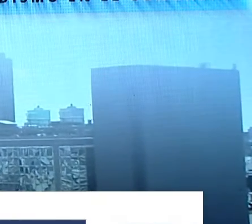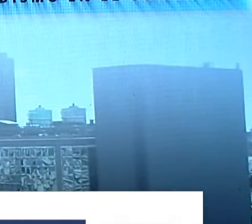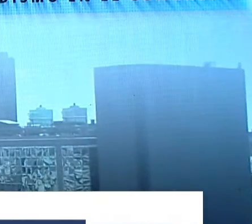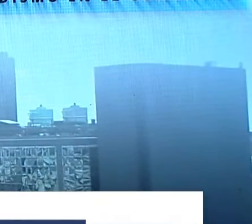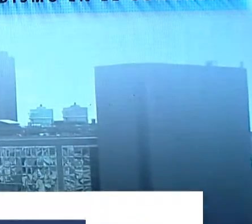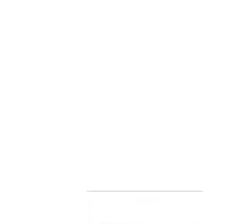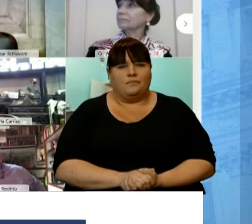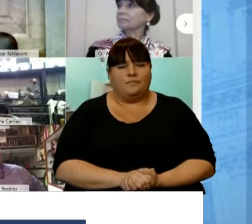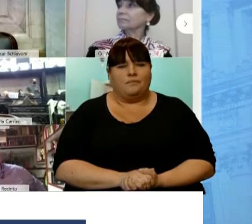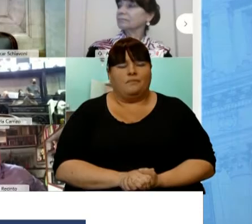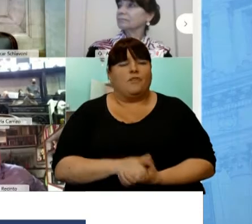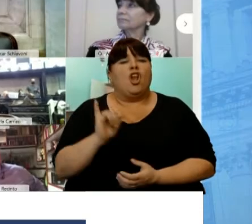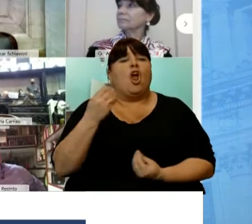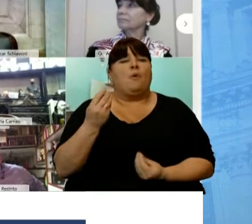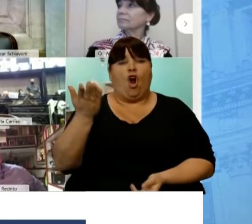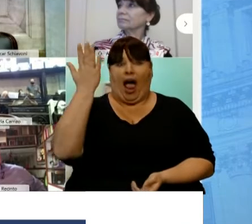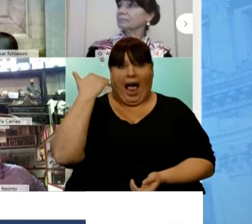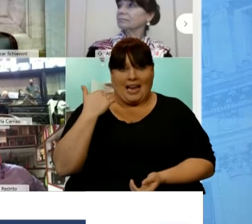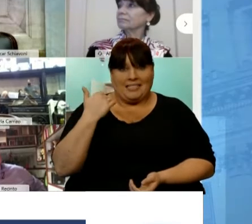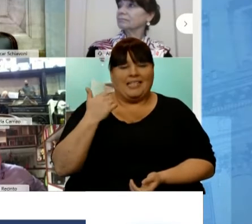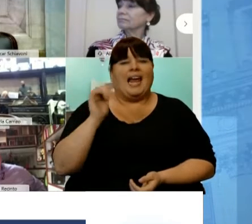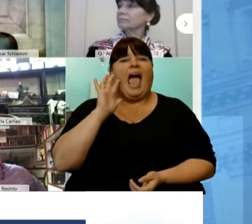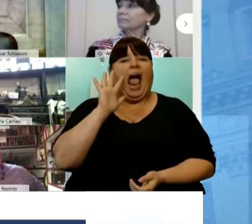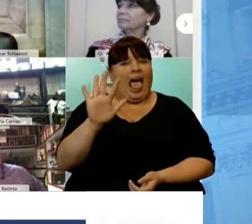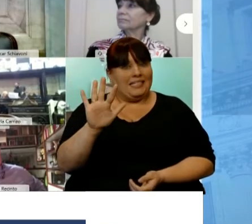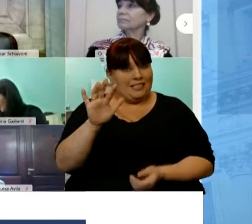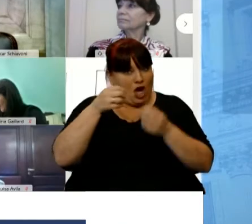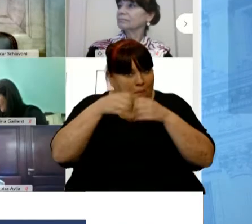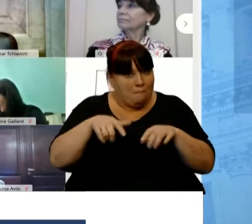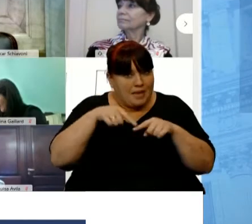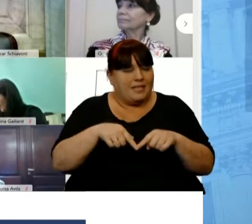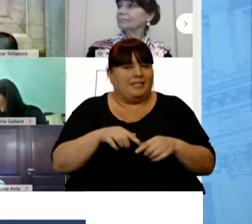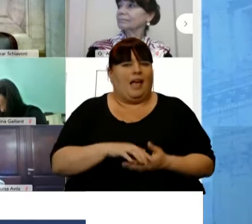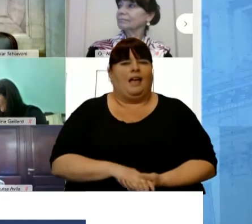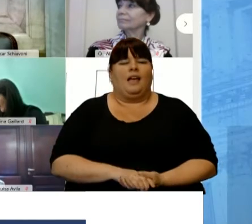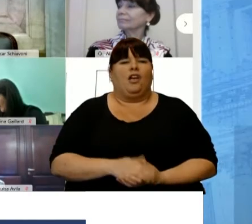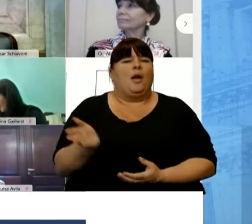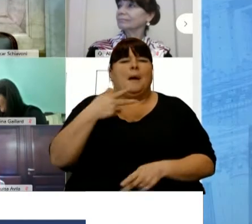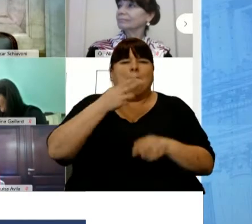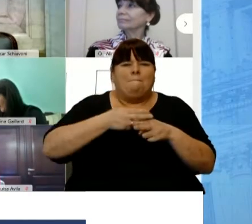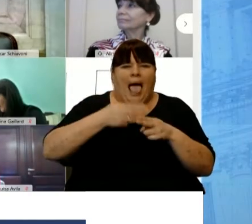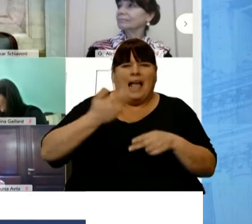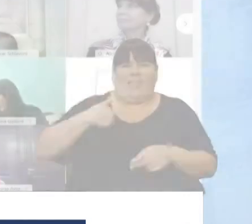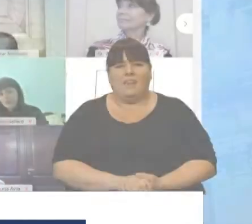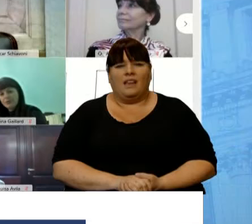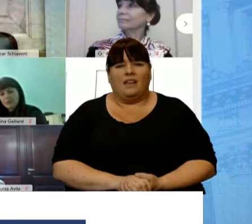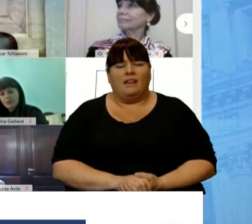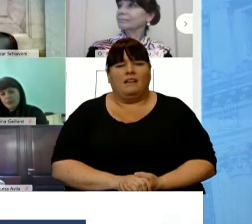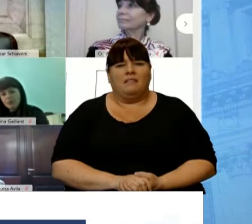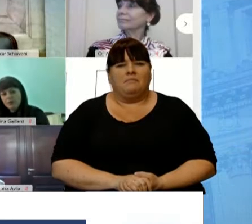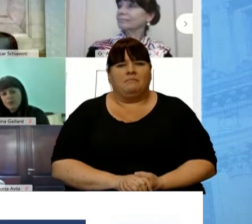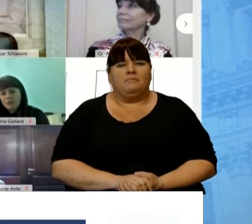del FONPLATA. Ayer, a partir de las 5 de la tarde, en todas las plazas del país,